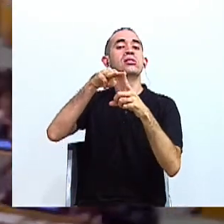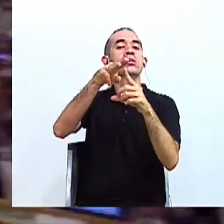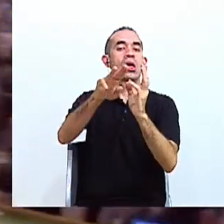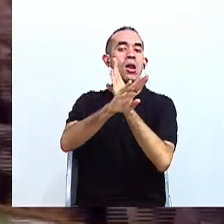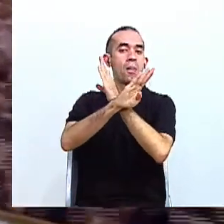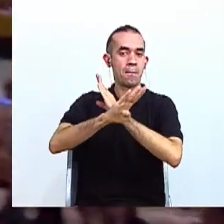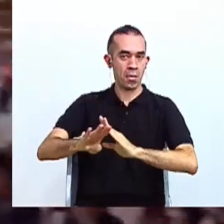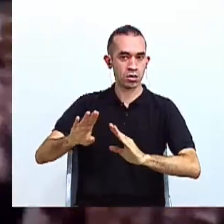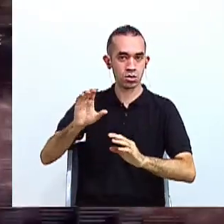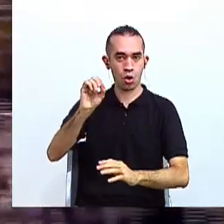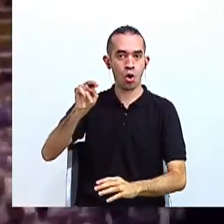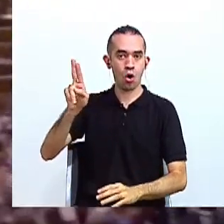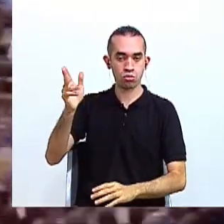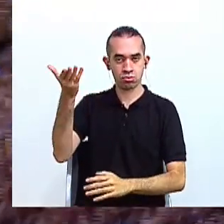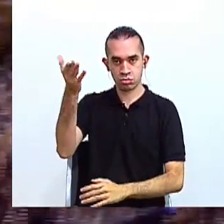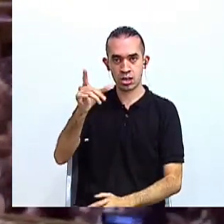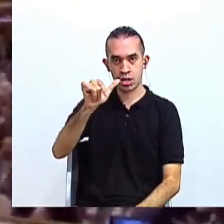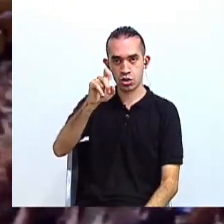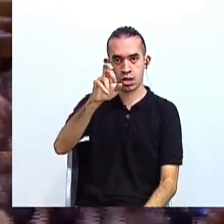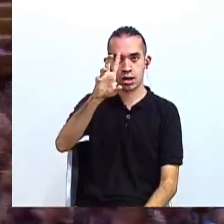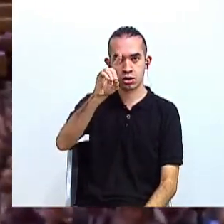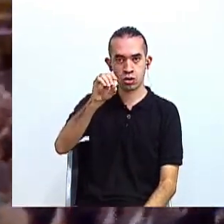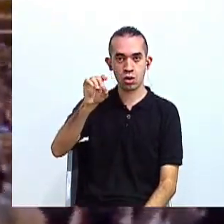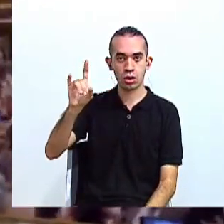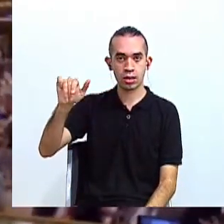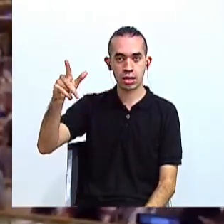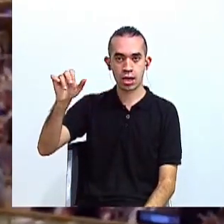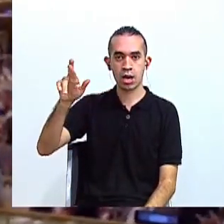Naciones Unidas, el señor Leonardo DiCaprio.